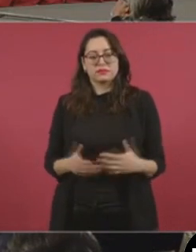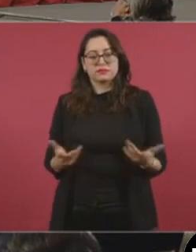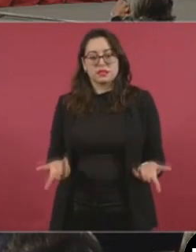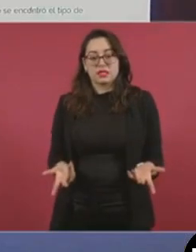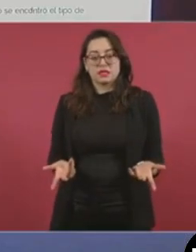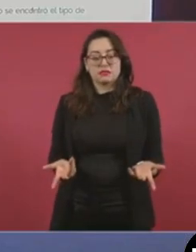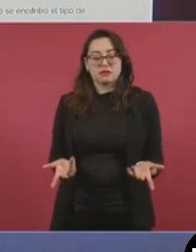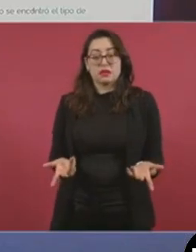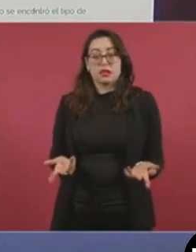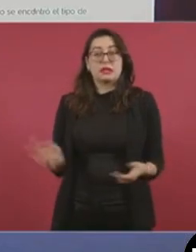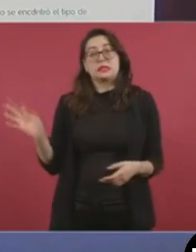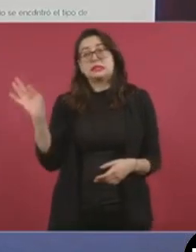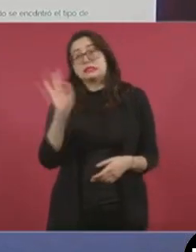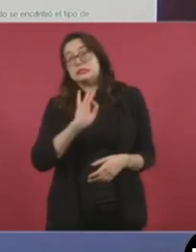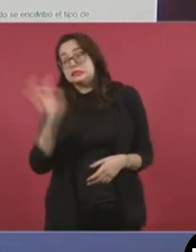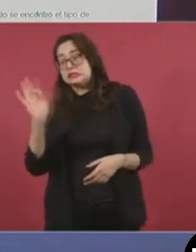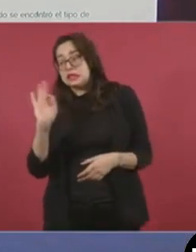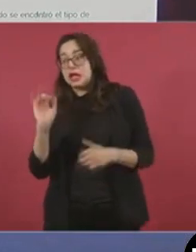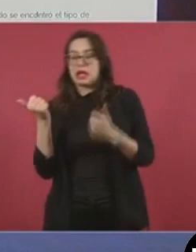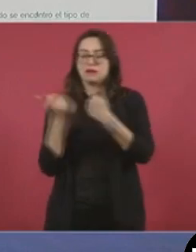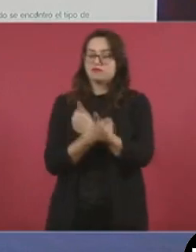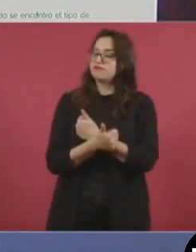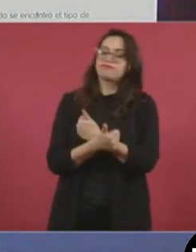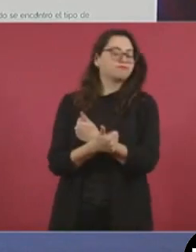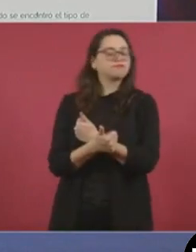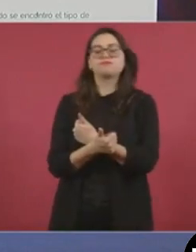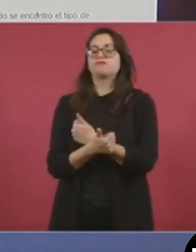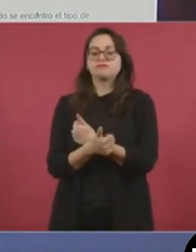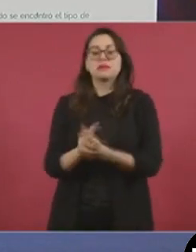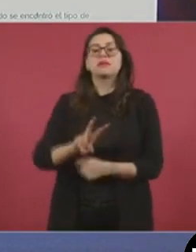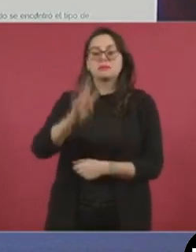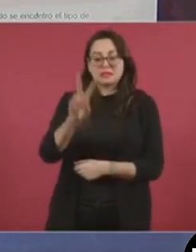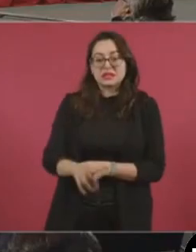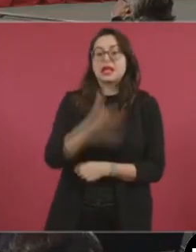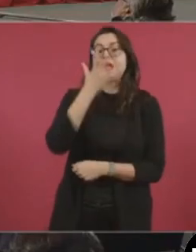presunto encubrimiento, o sea, es evidente